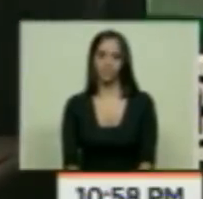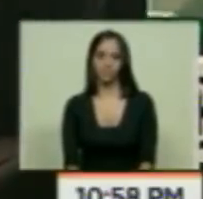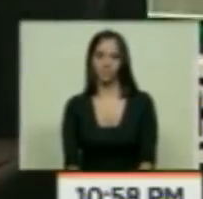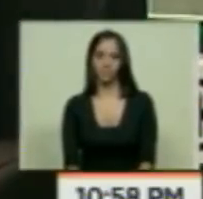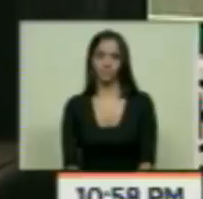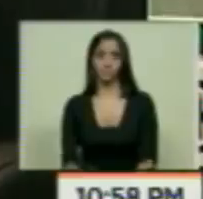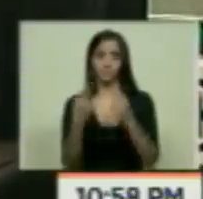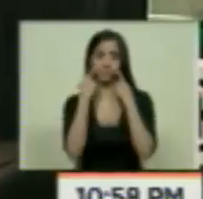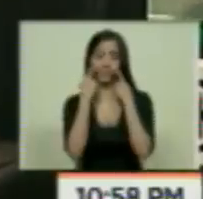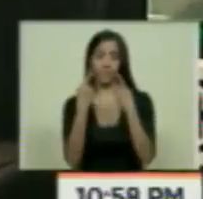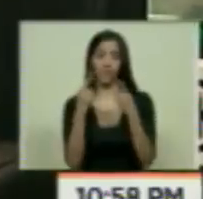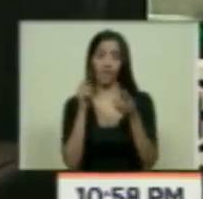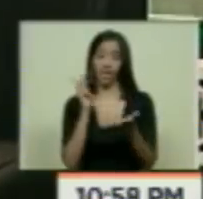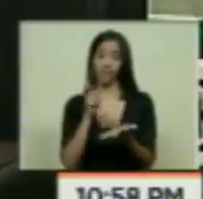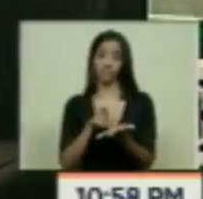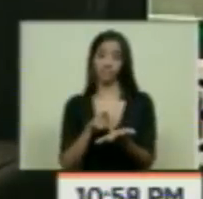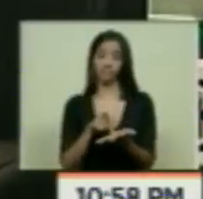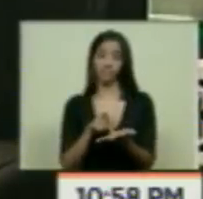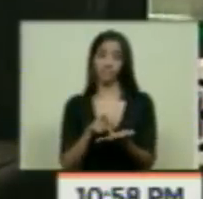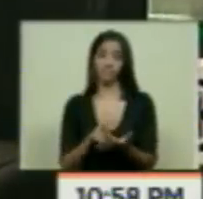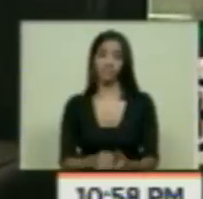miren, ahí está.